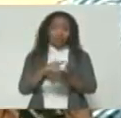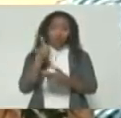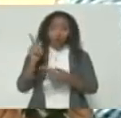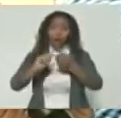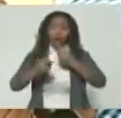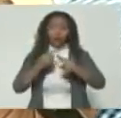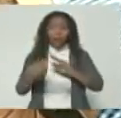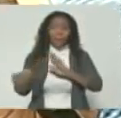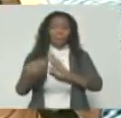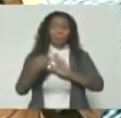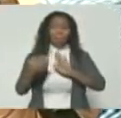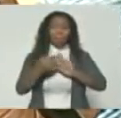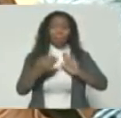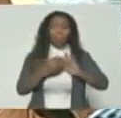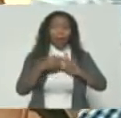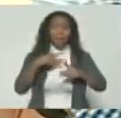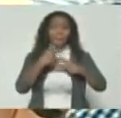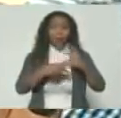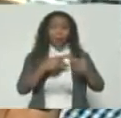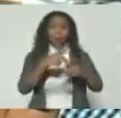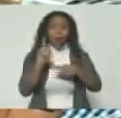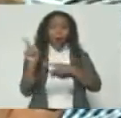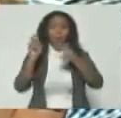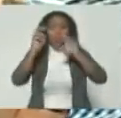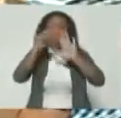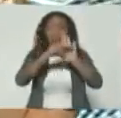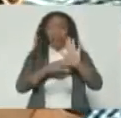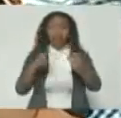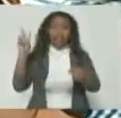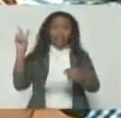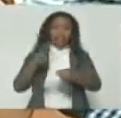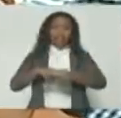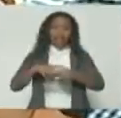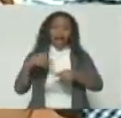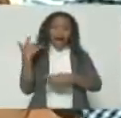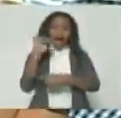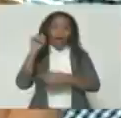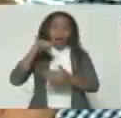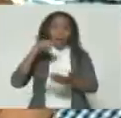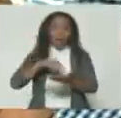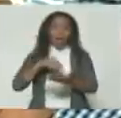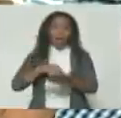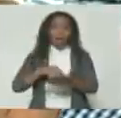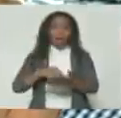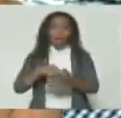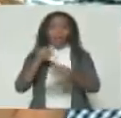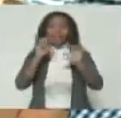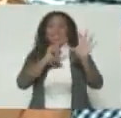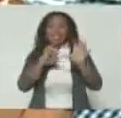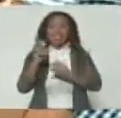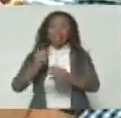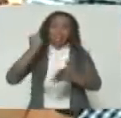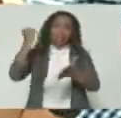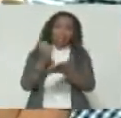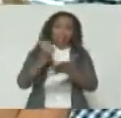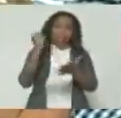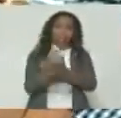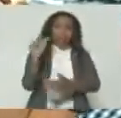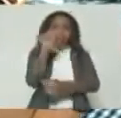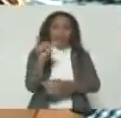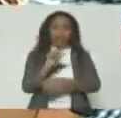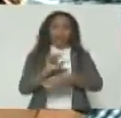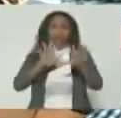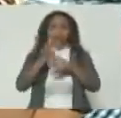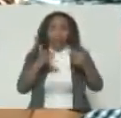que más afectaba a nuestro sector productivo eran los niveles de violencia en que se encontraba Miranda. Teníamos 70 homicidios semanales, 15